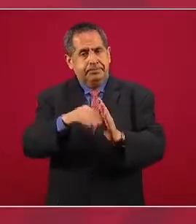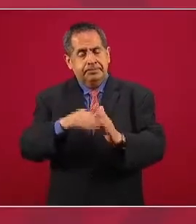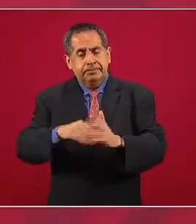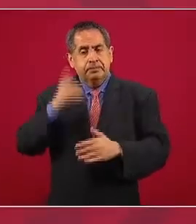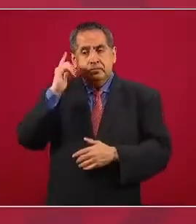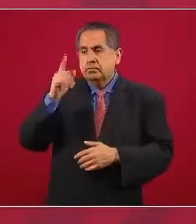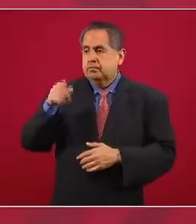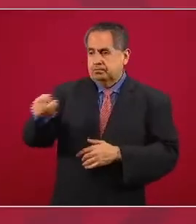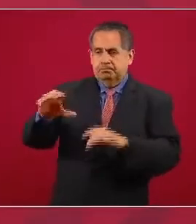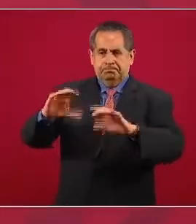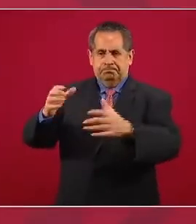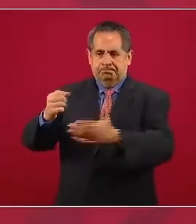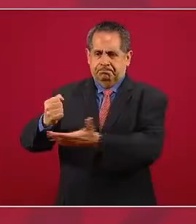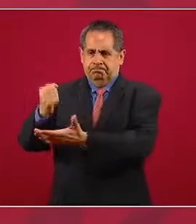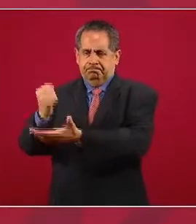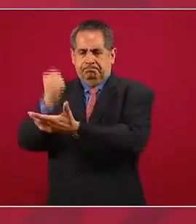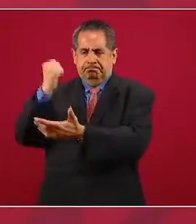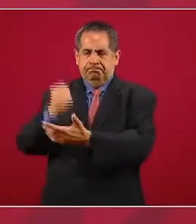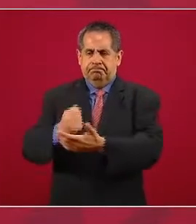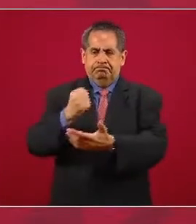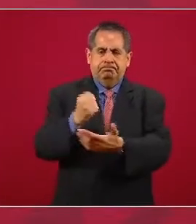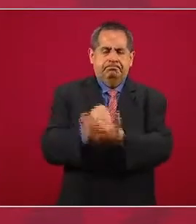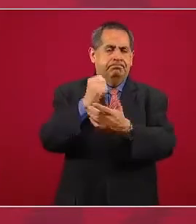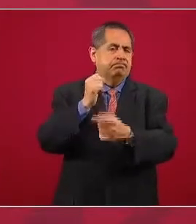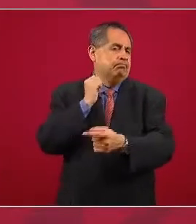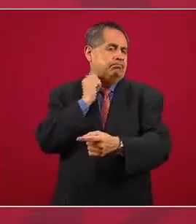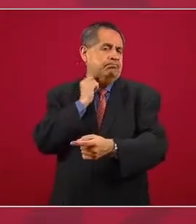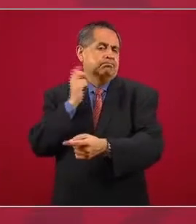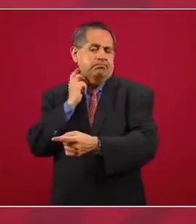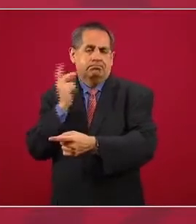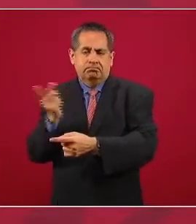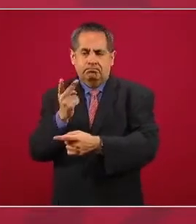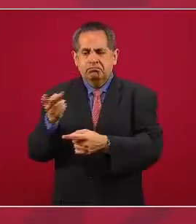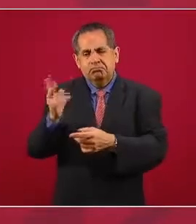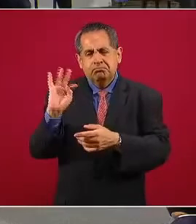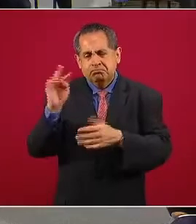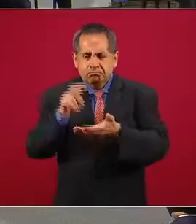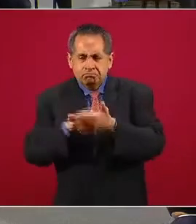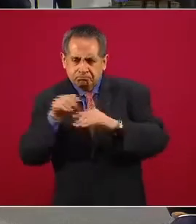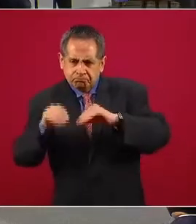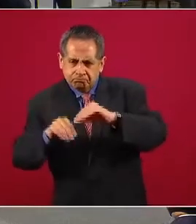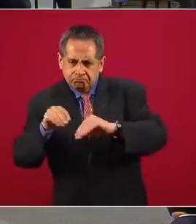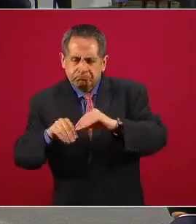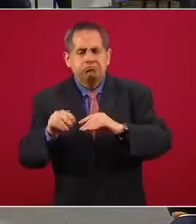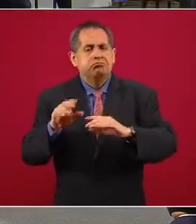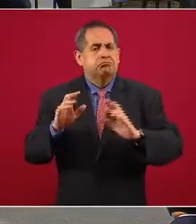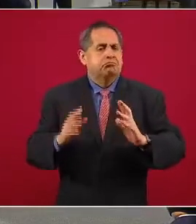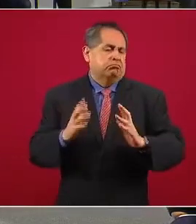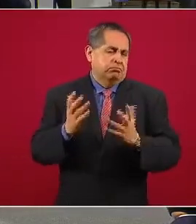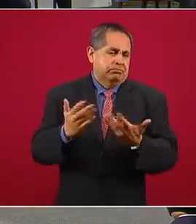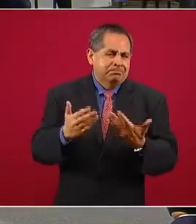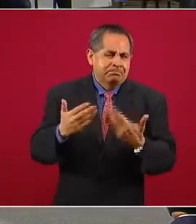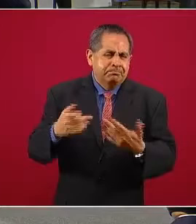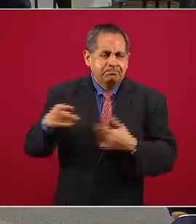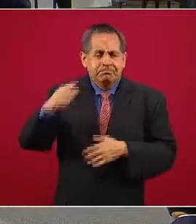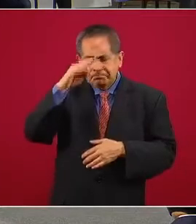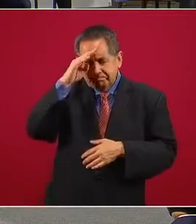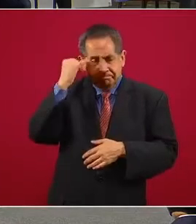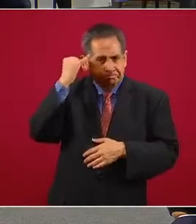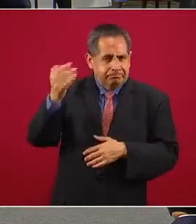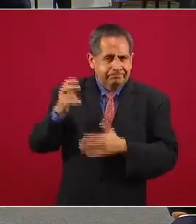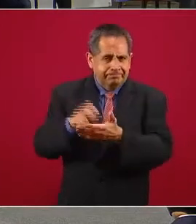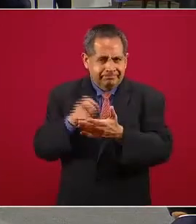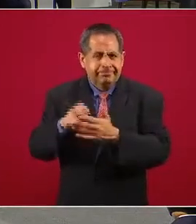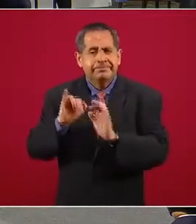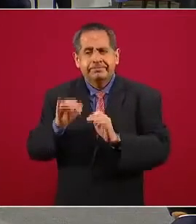pasar en el Congreso, sin duda con las mejoras que los legisladores piensen que todavía la propuesta deba tener, pero que